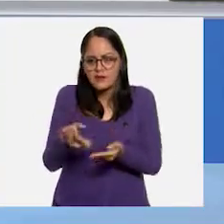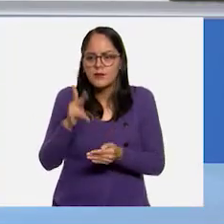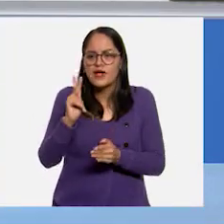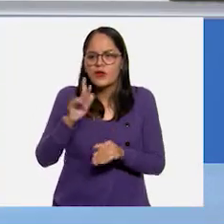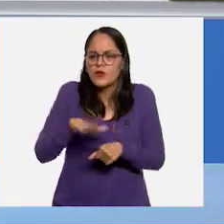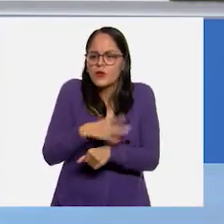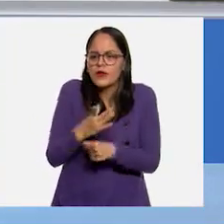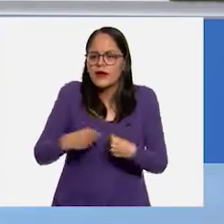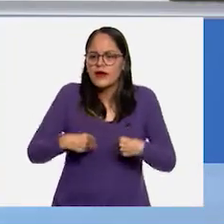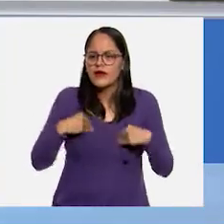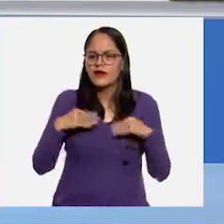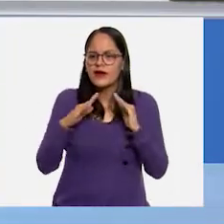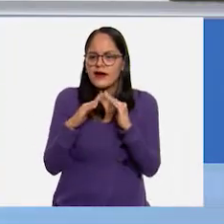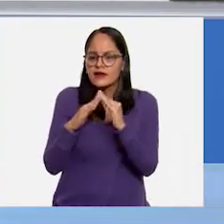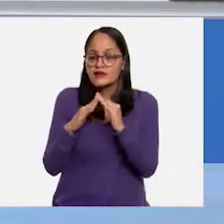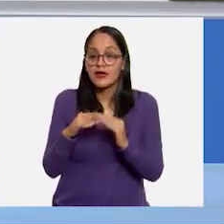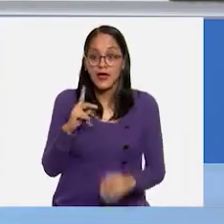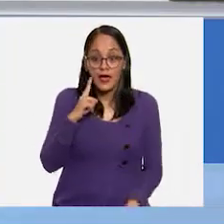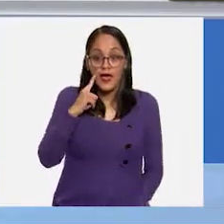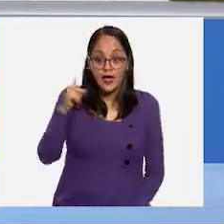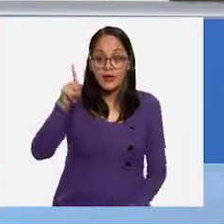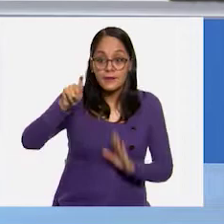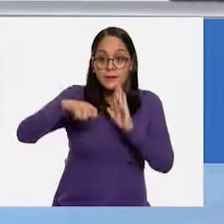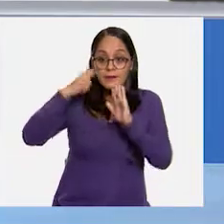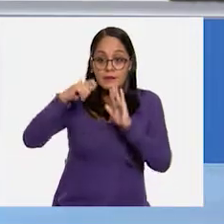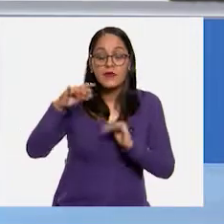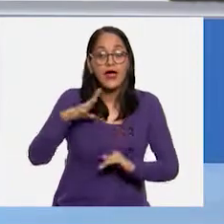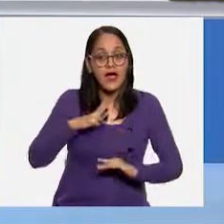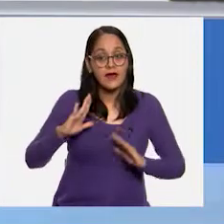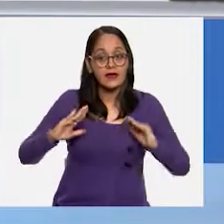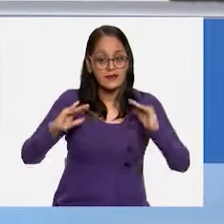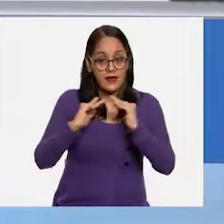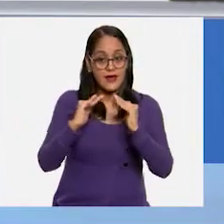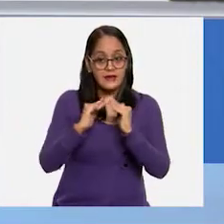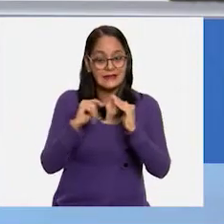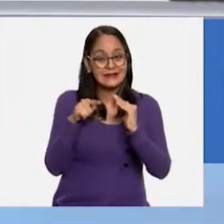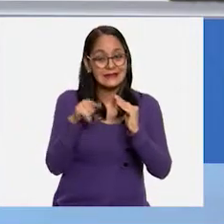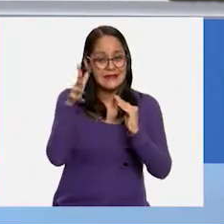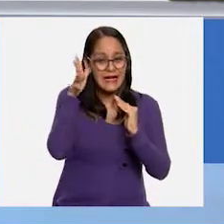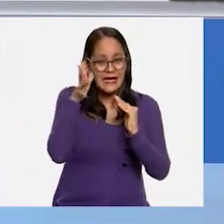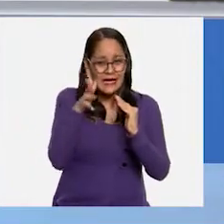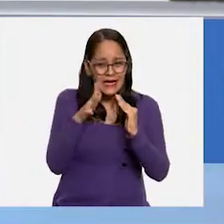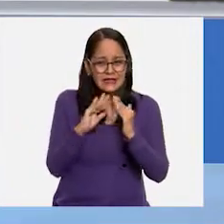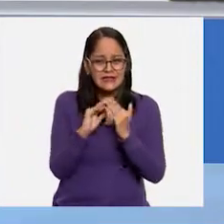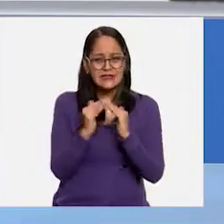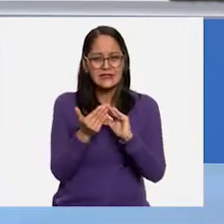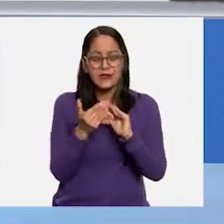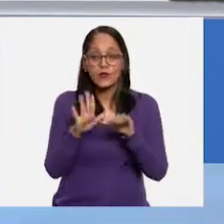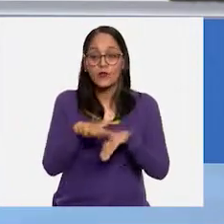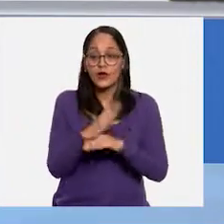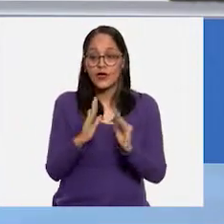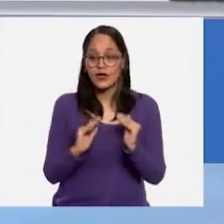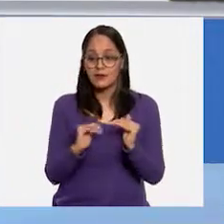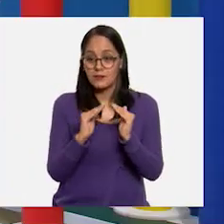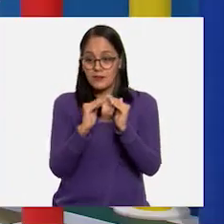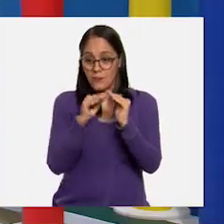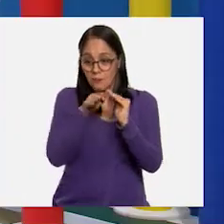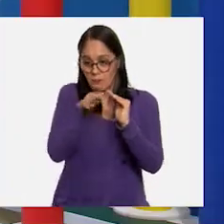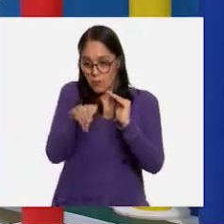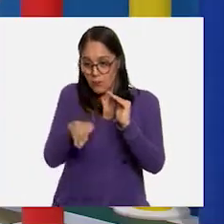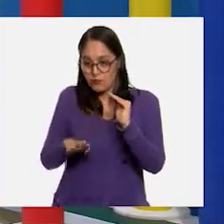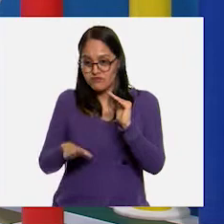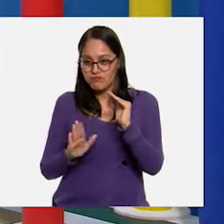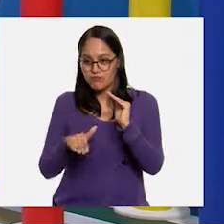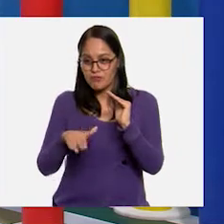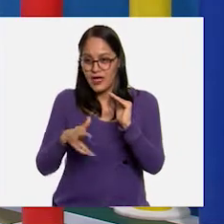se veían unas casas vulnerables, ¡ay!, a punto de caerse, porque estaban en la ladera empinada del río. Comparto